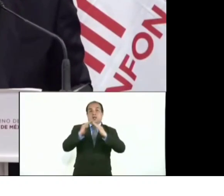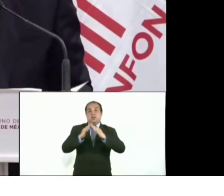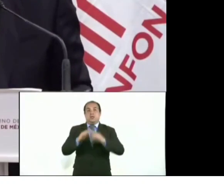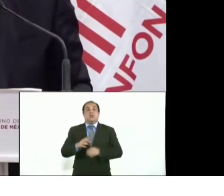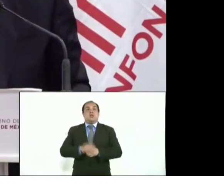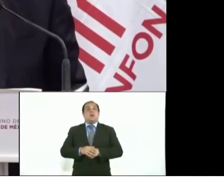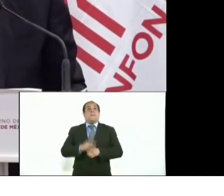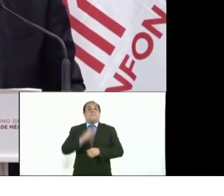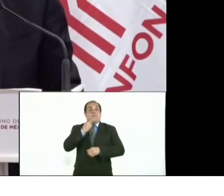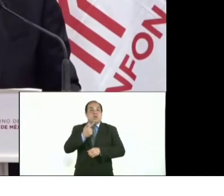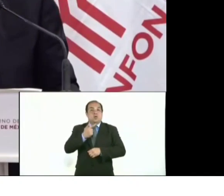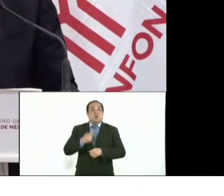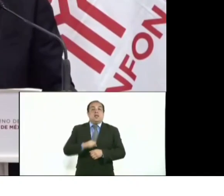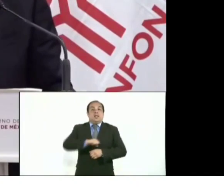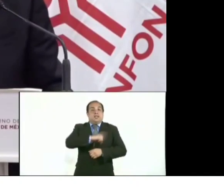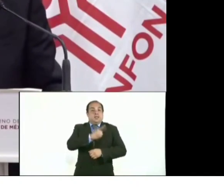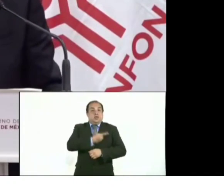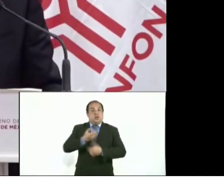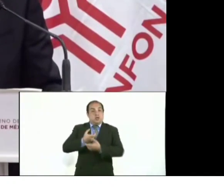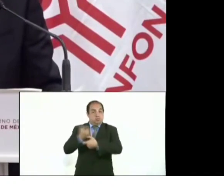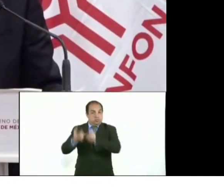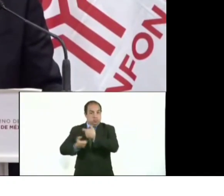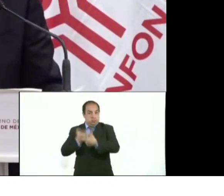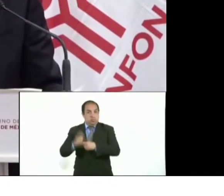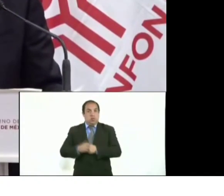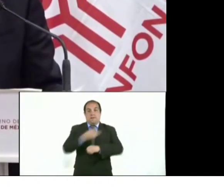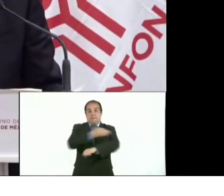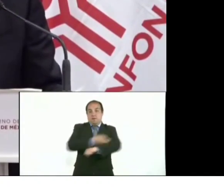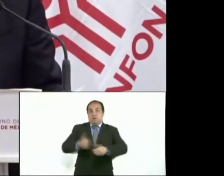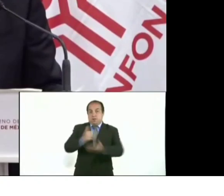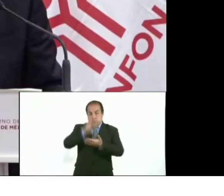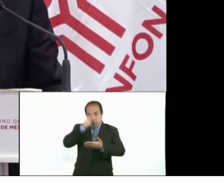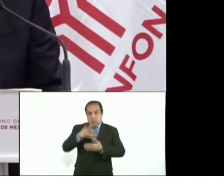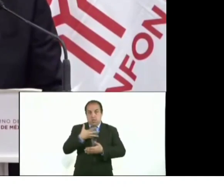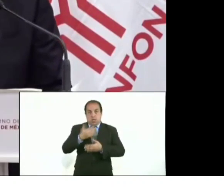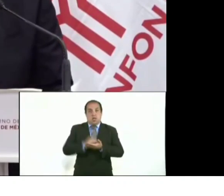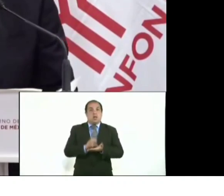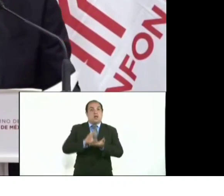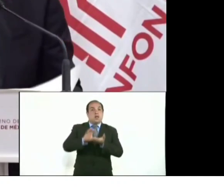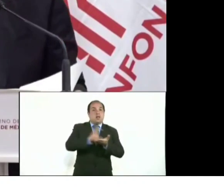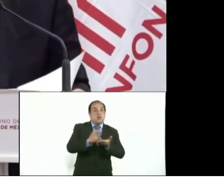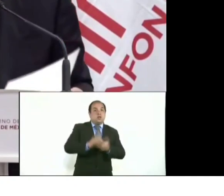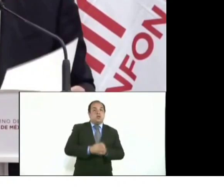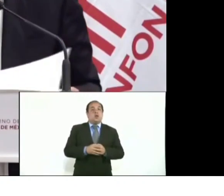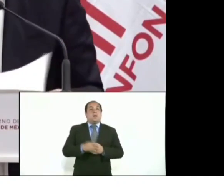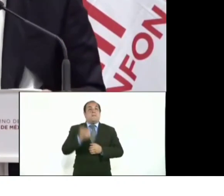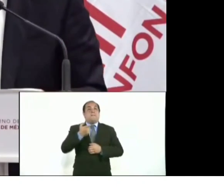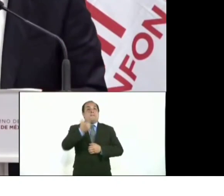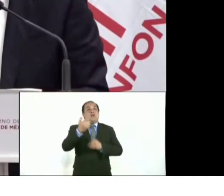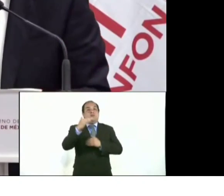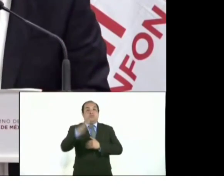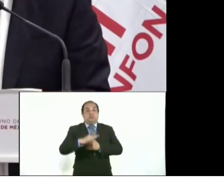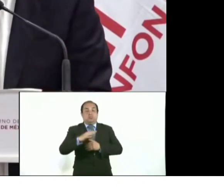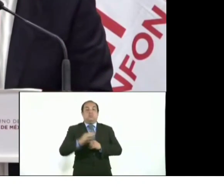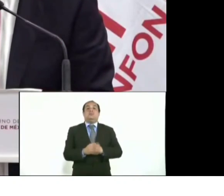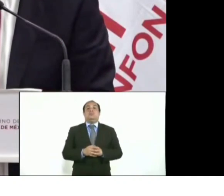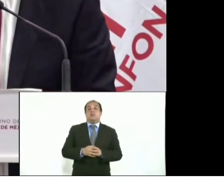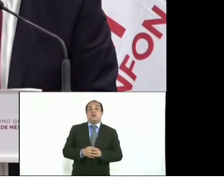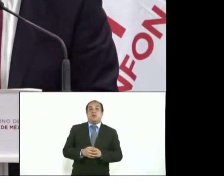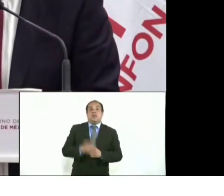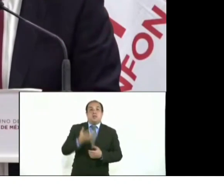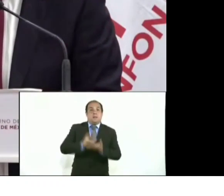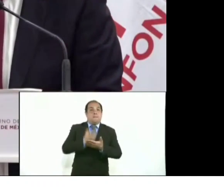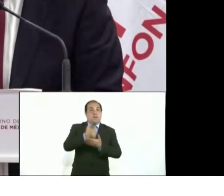las familias de la Ciudad de México a través de promover reestructuras de créditos, descuentos por liquidación anticipada y facilidades para pagar